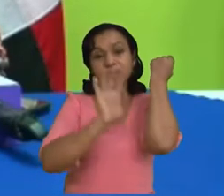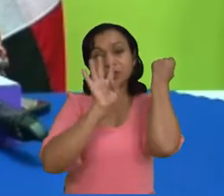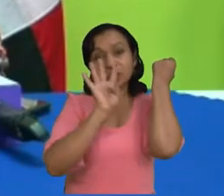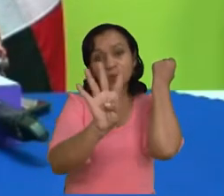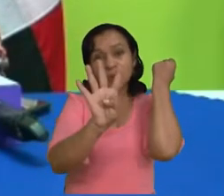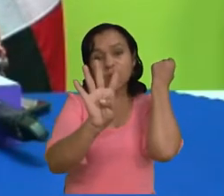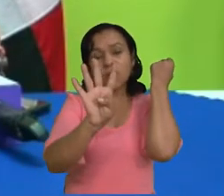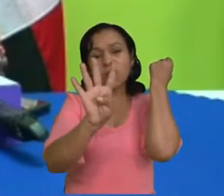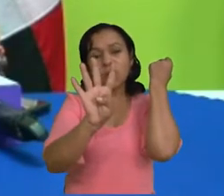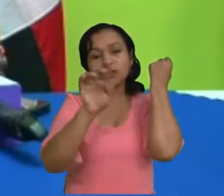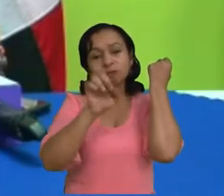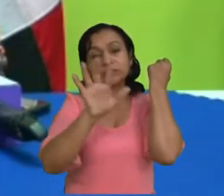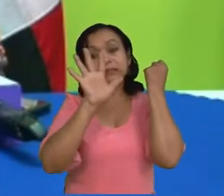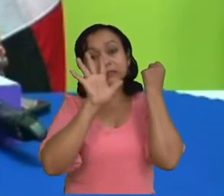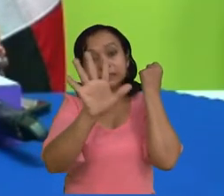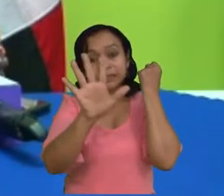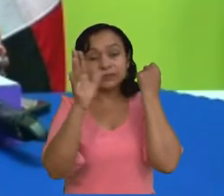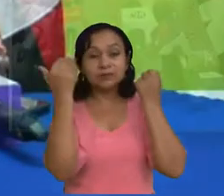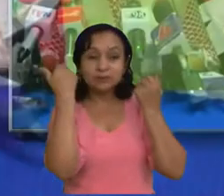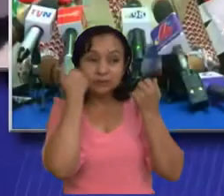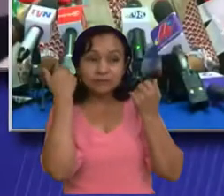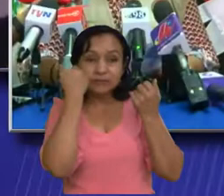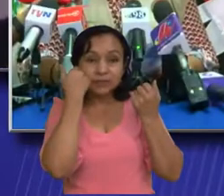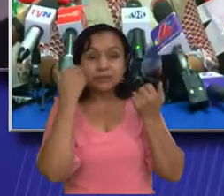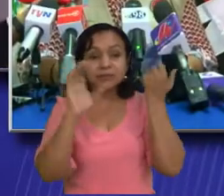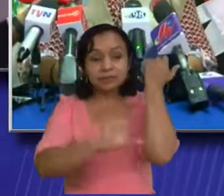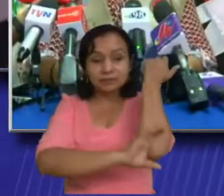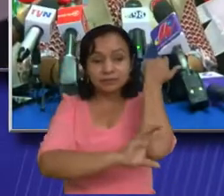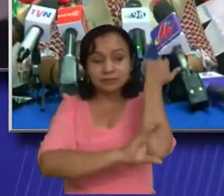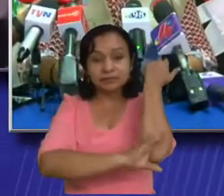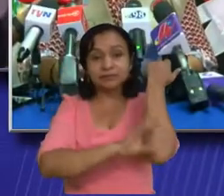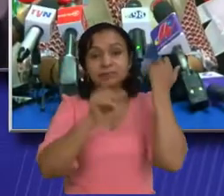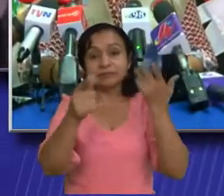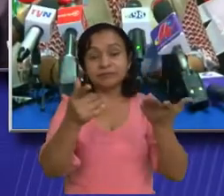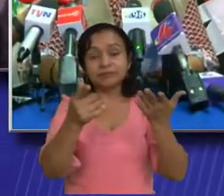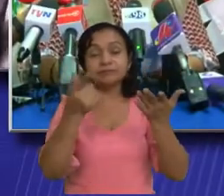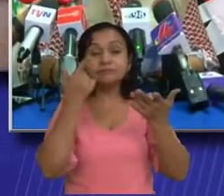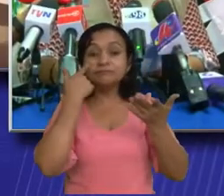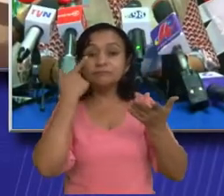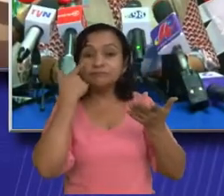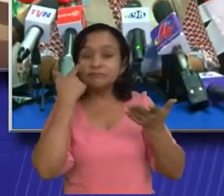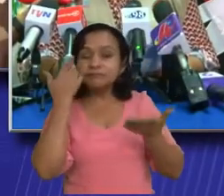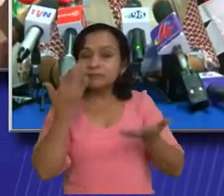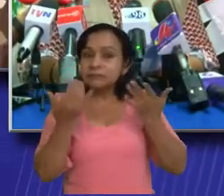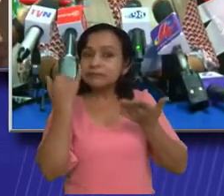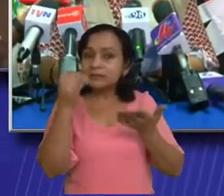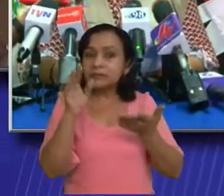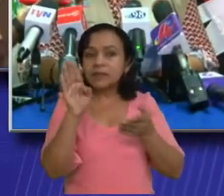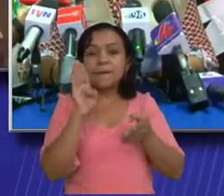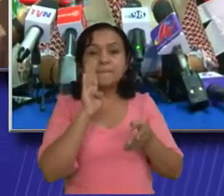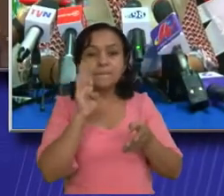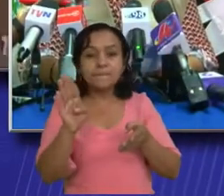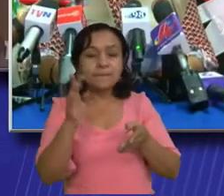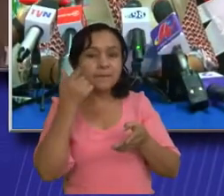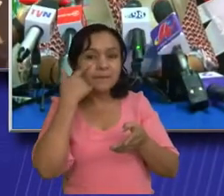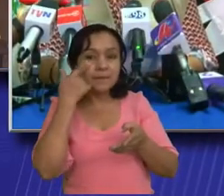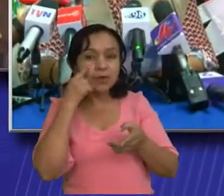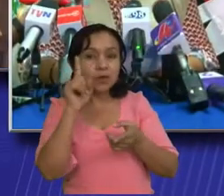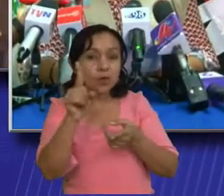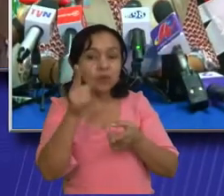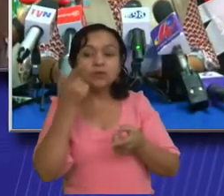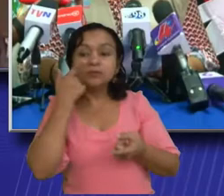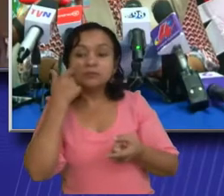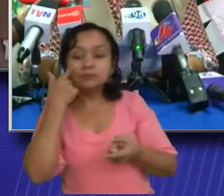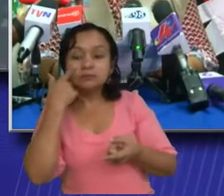hoy reporta uno más para un total de 5. En relación a los casos sospechosos, Belice se mantiene siempre con su caso